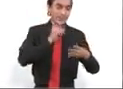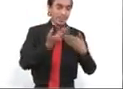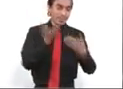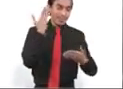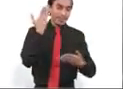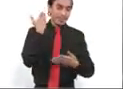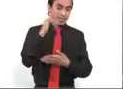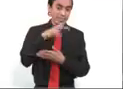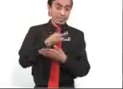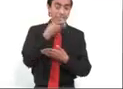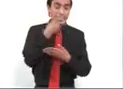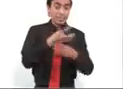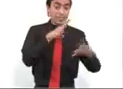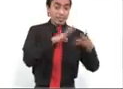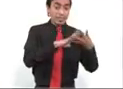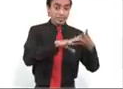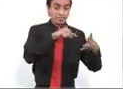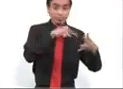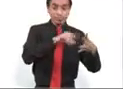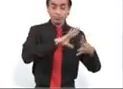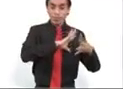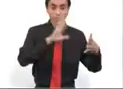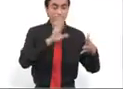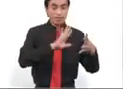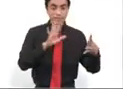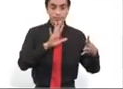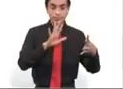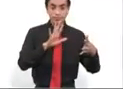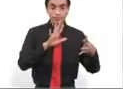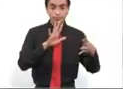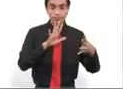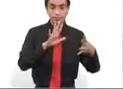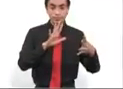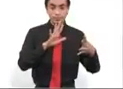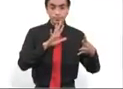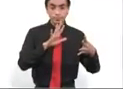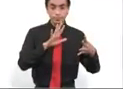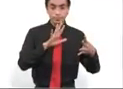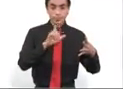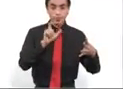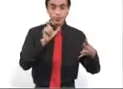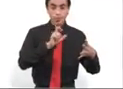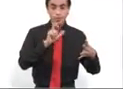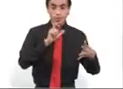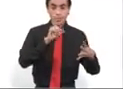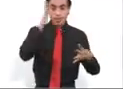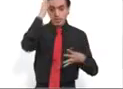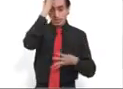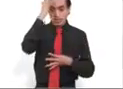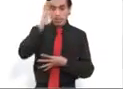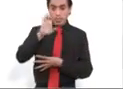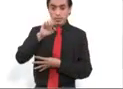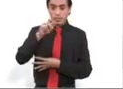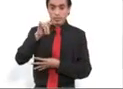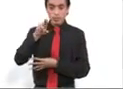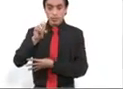fue retirada en la época cuando el regente fue Espinosa